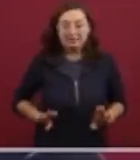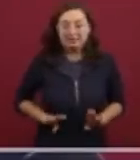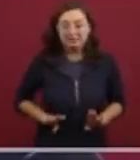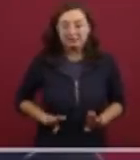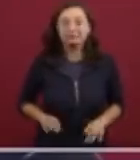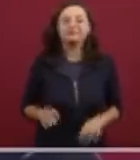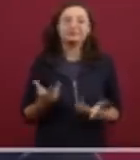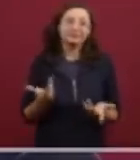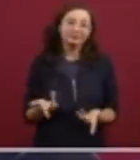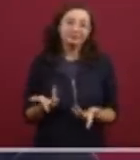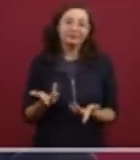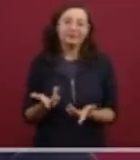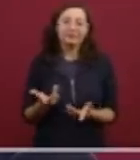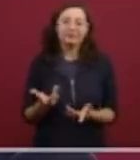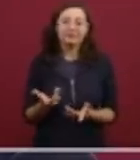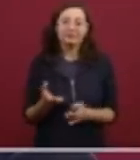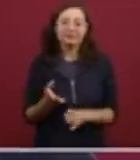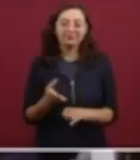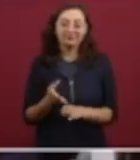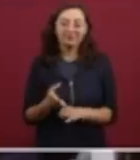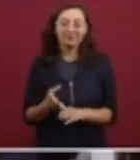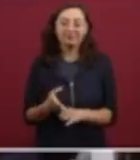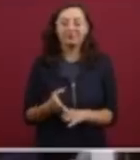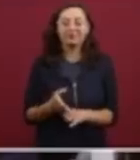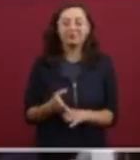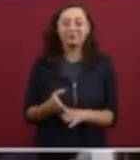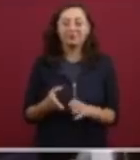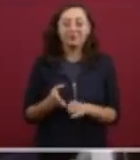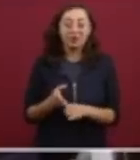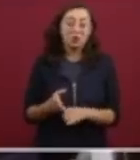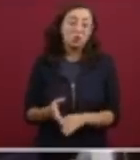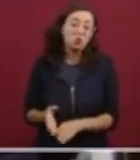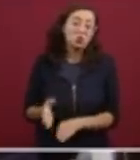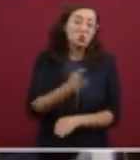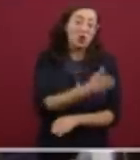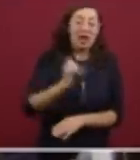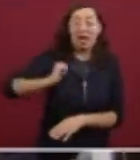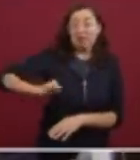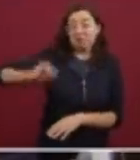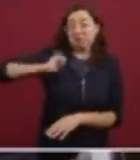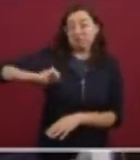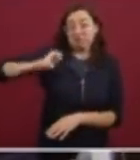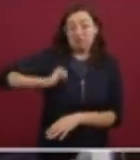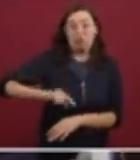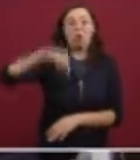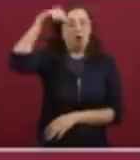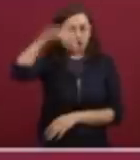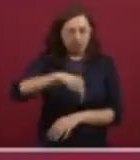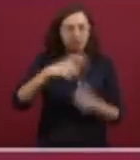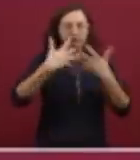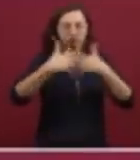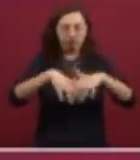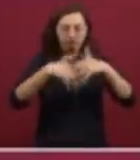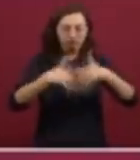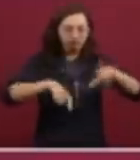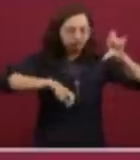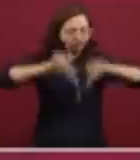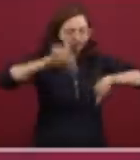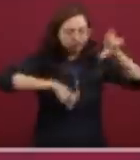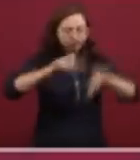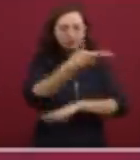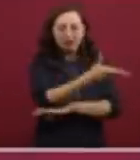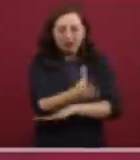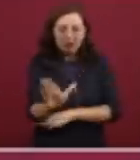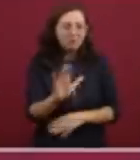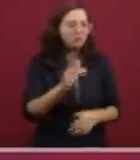neoliberal producíamos los fertilizantes que se necesitaban